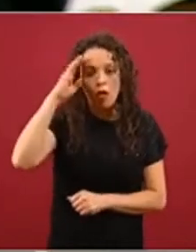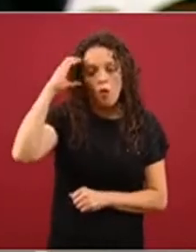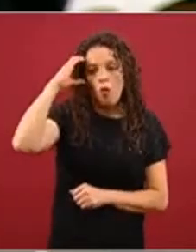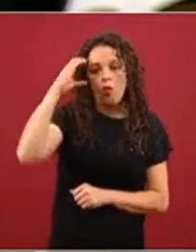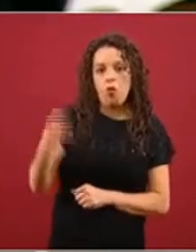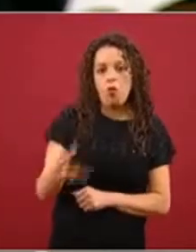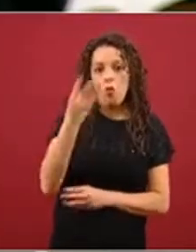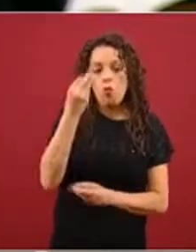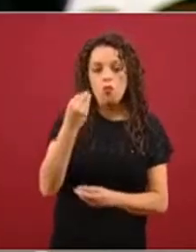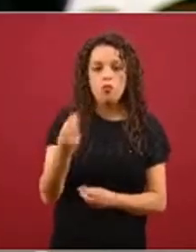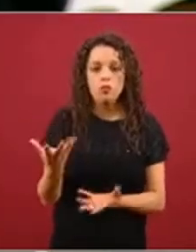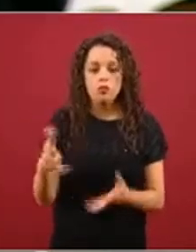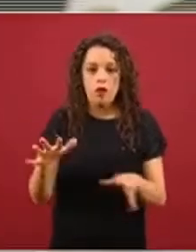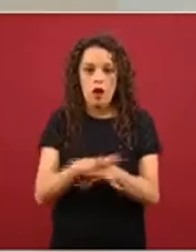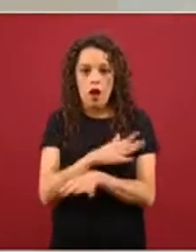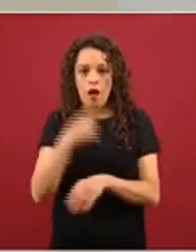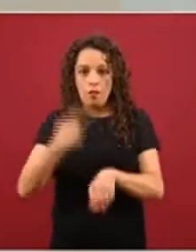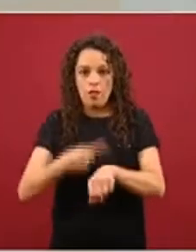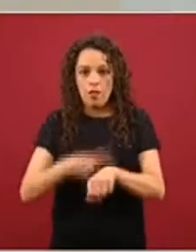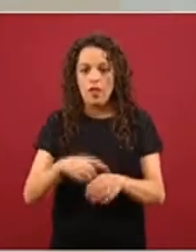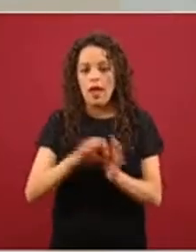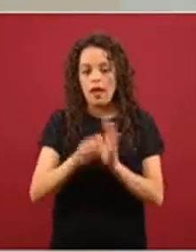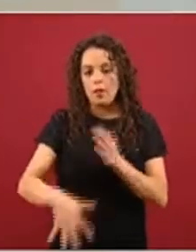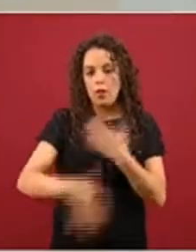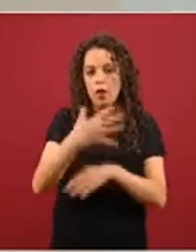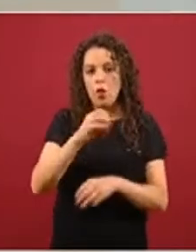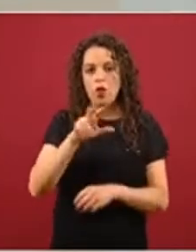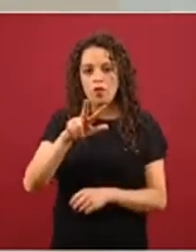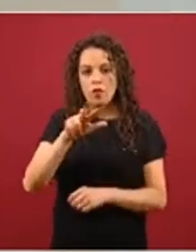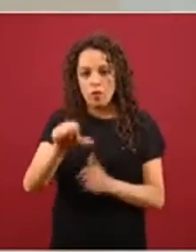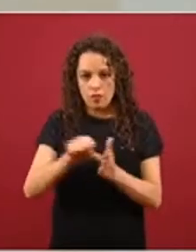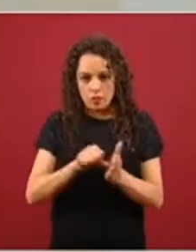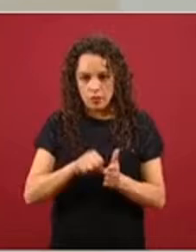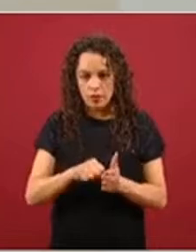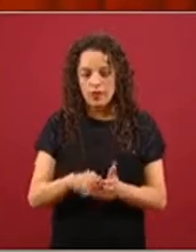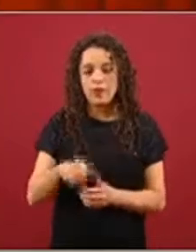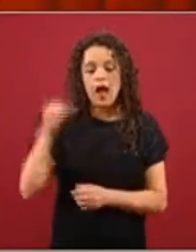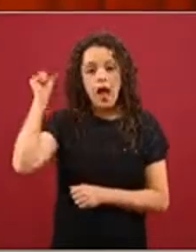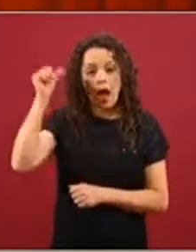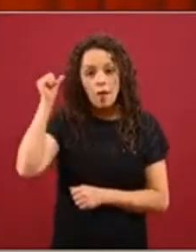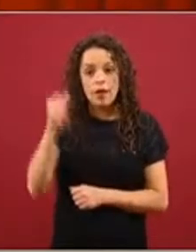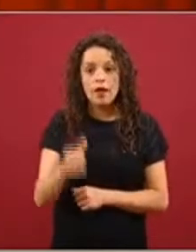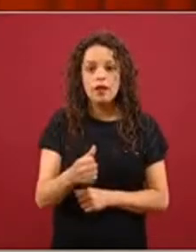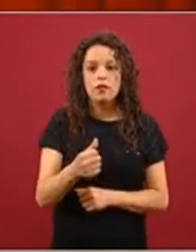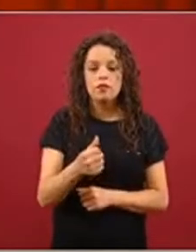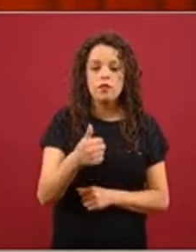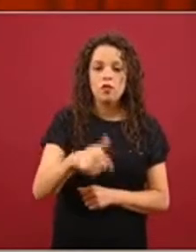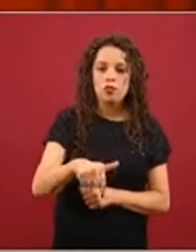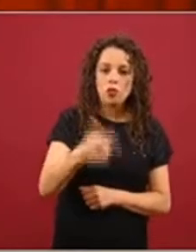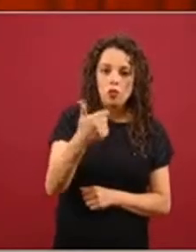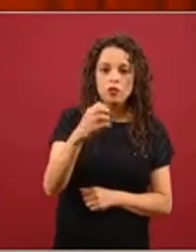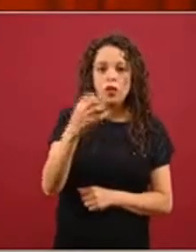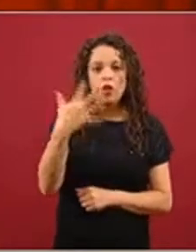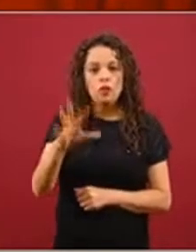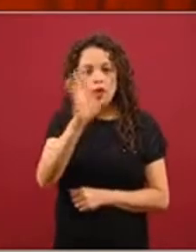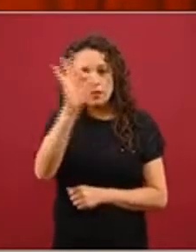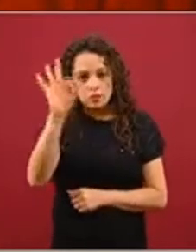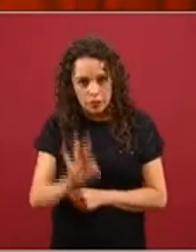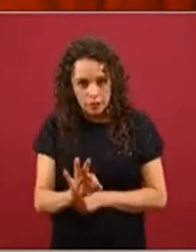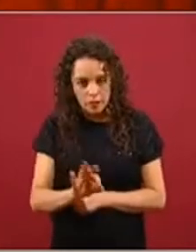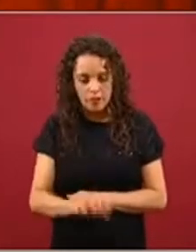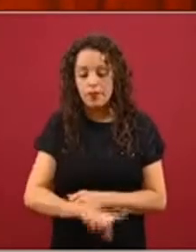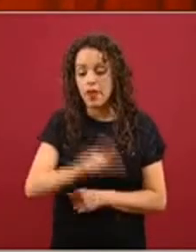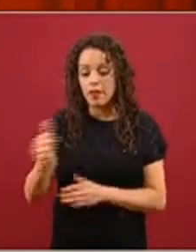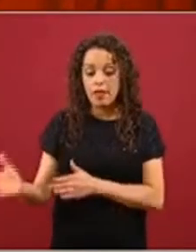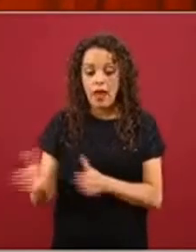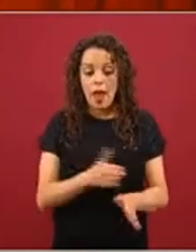15, 18%, en abril estábamos en 12 o 10%, y luego progresivamente durante mayo y